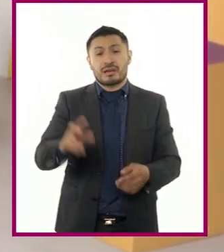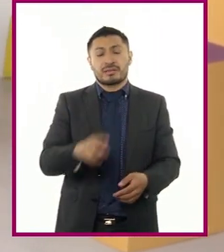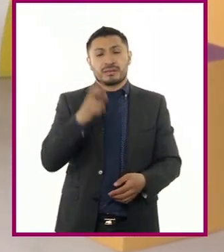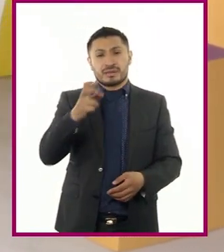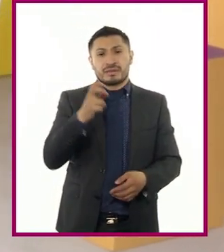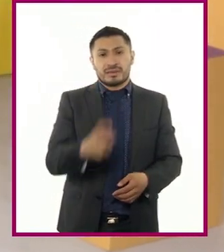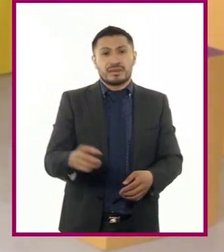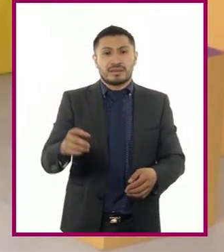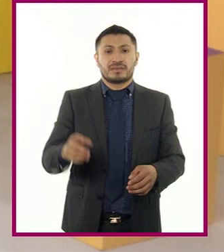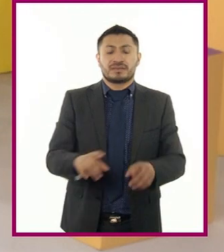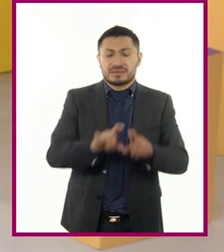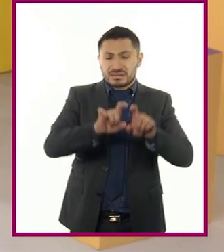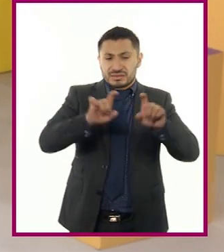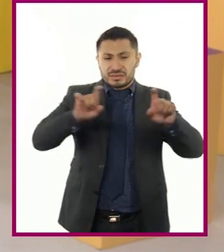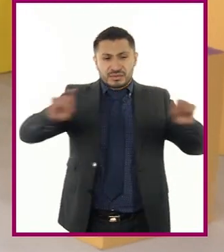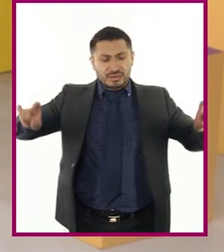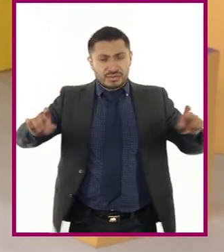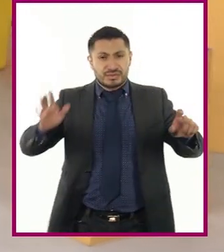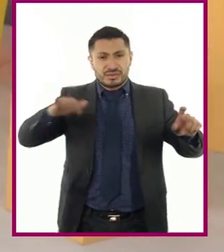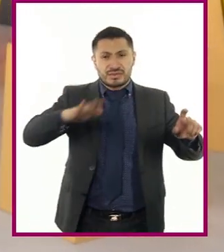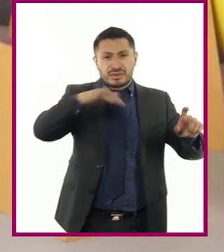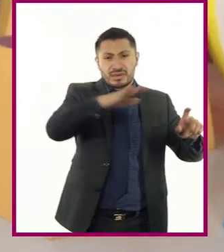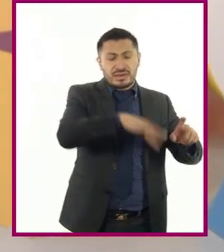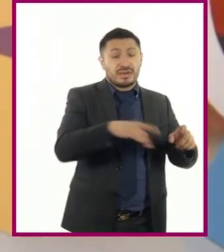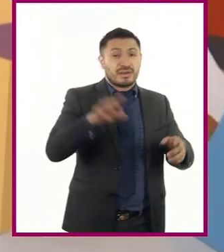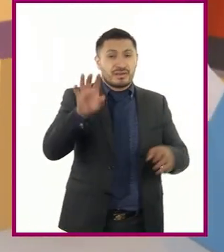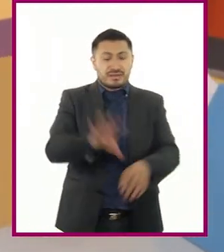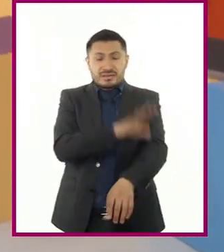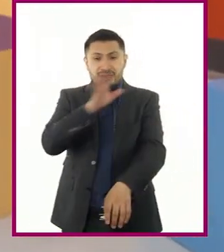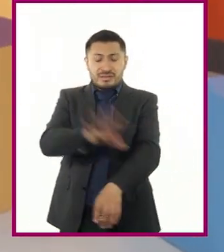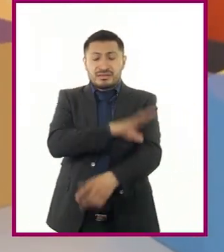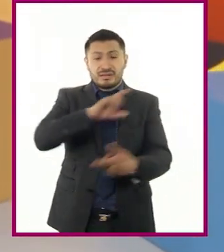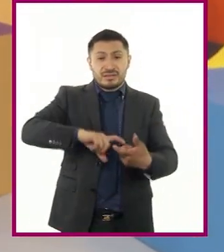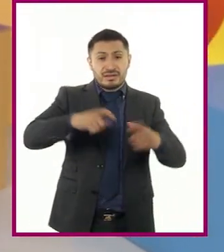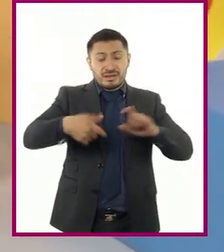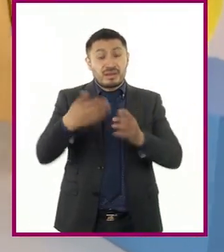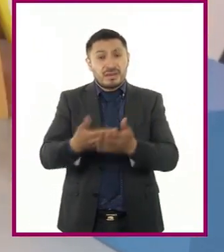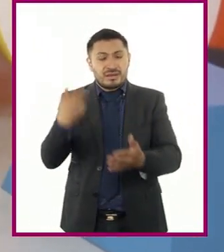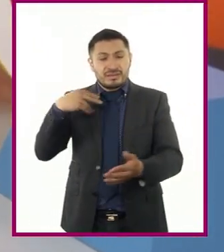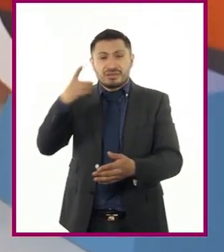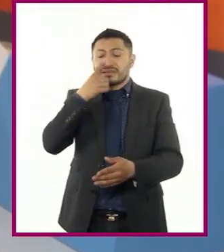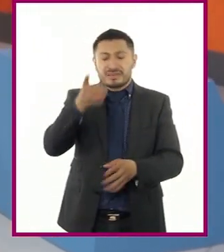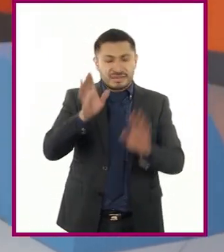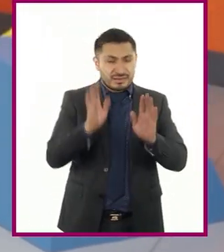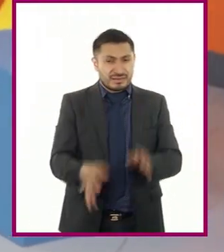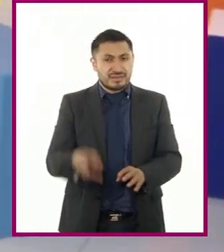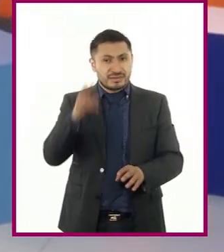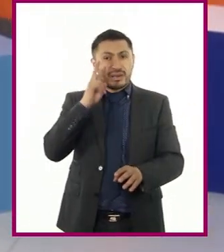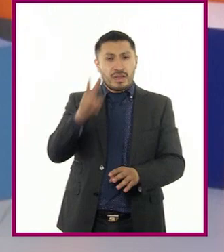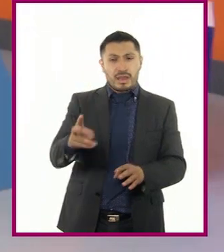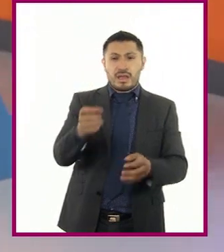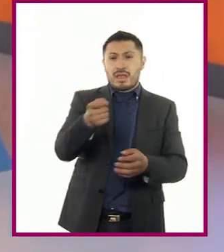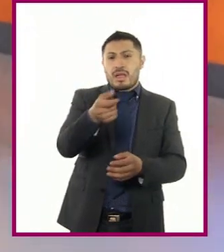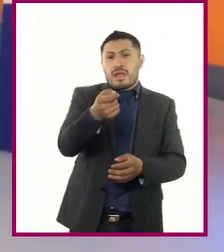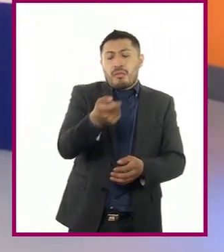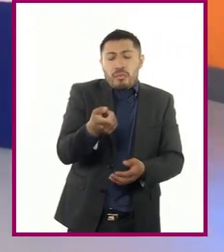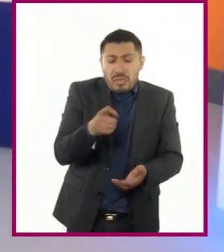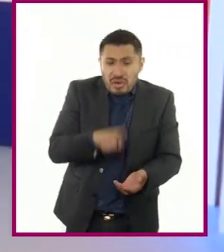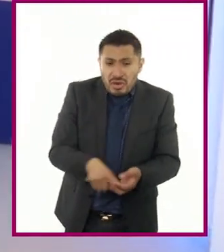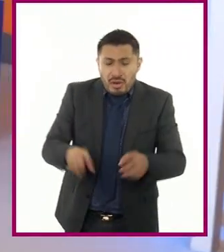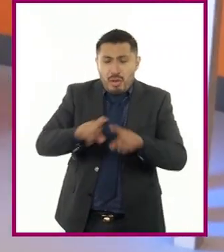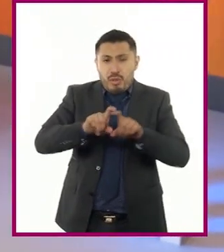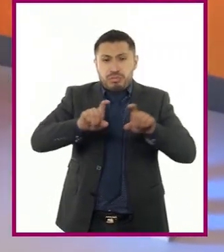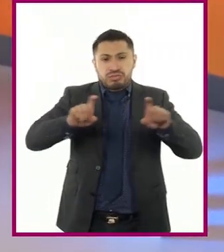electromagnético. Como se dijo con anterioridad, el espectro visible solo es una pequeña parte de la totalidad del